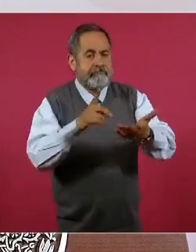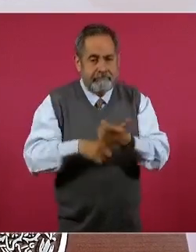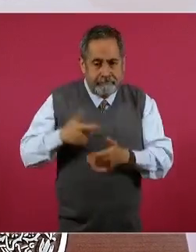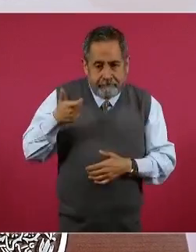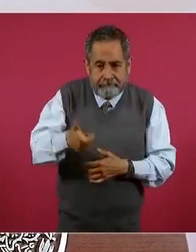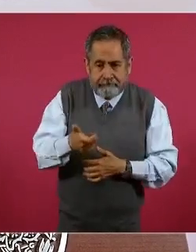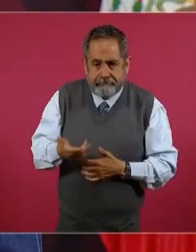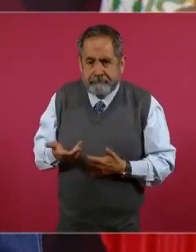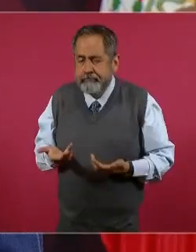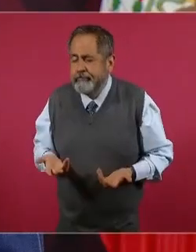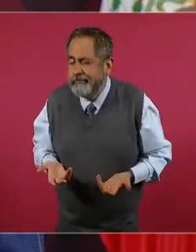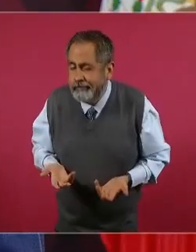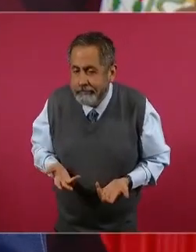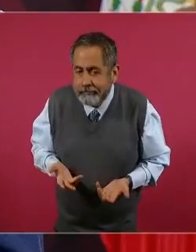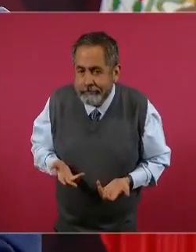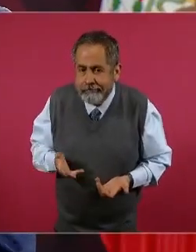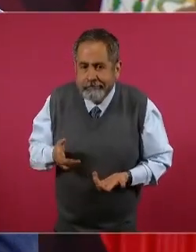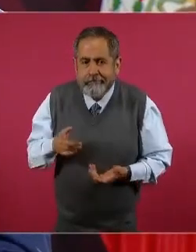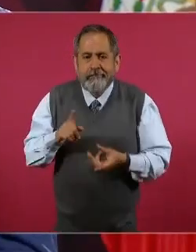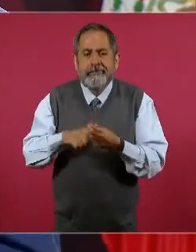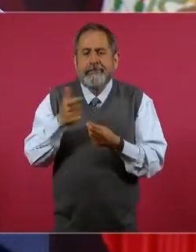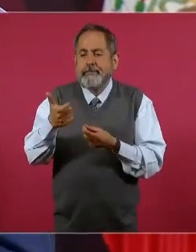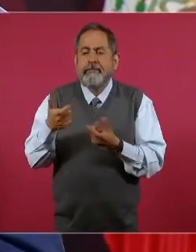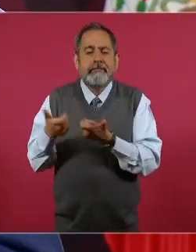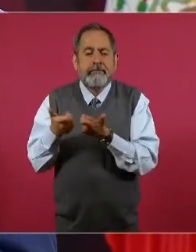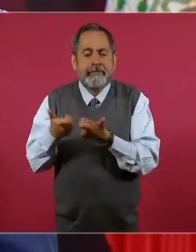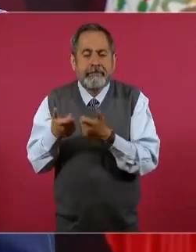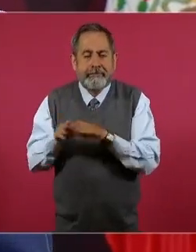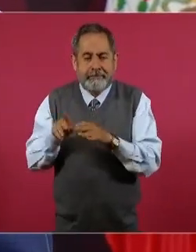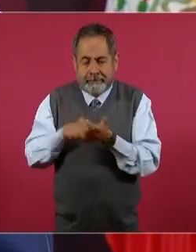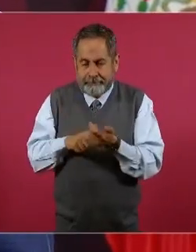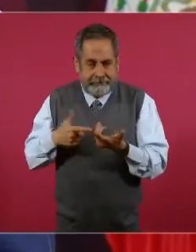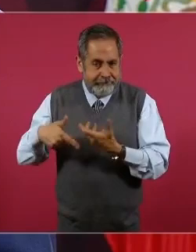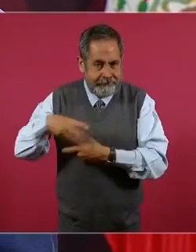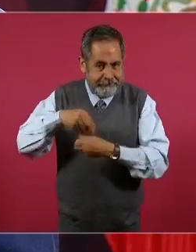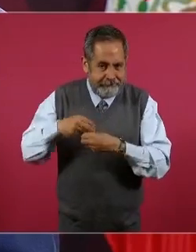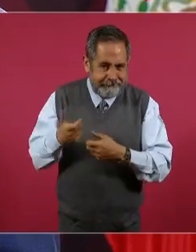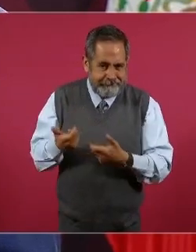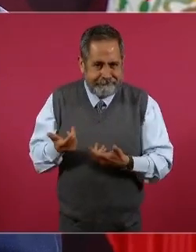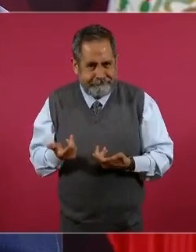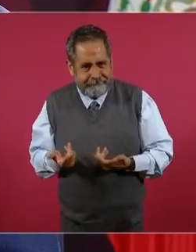pagarle. ¿De dónde salen esos fondos?